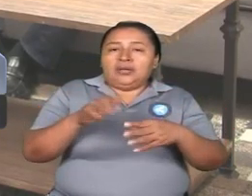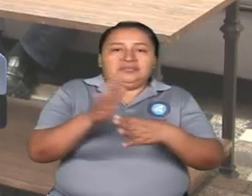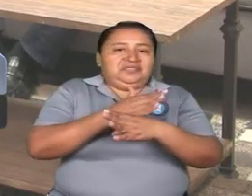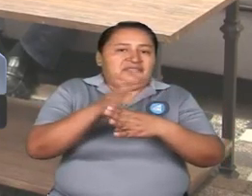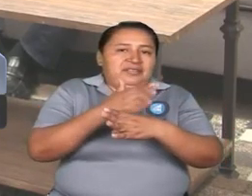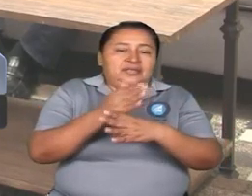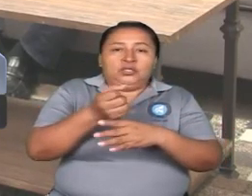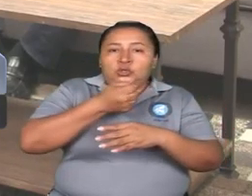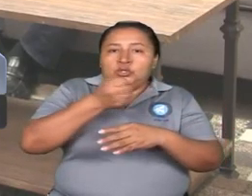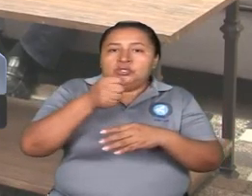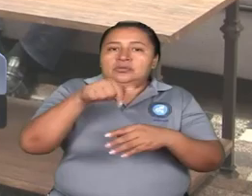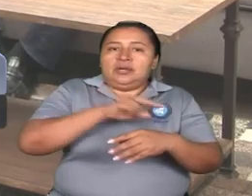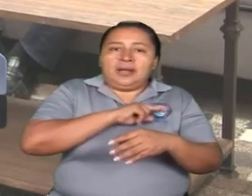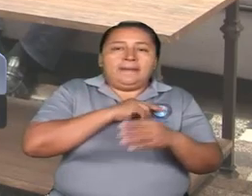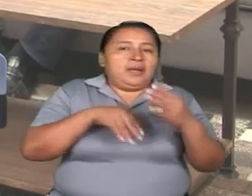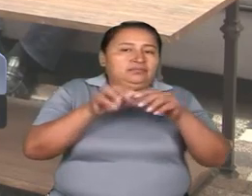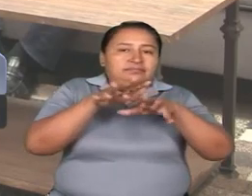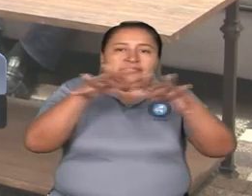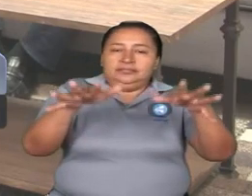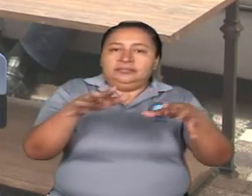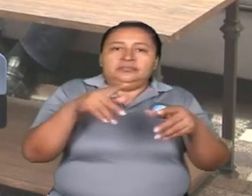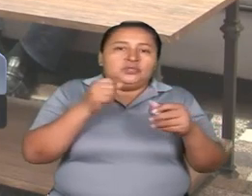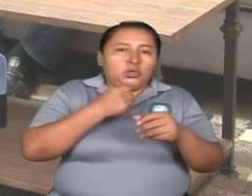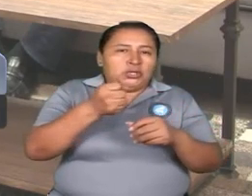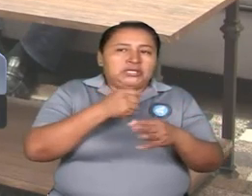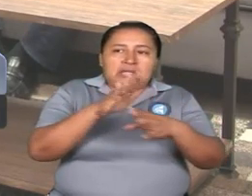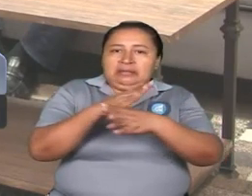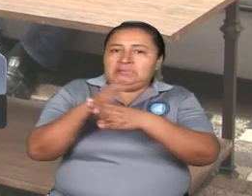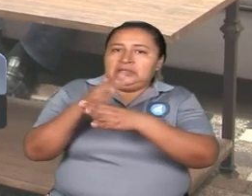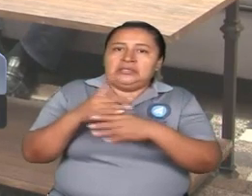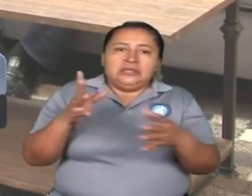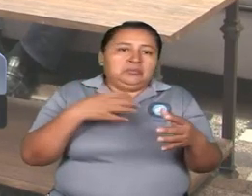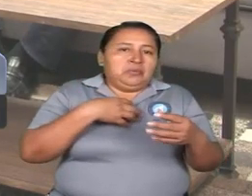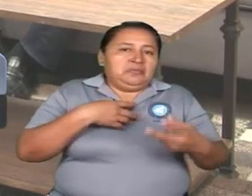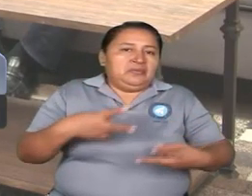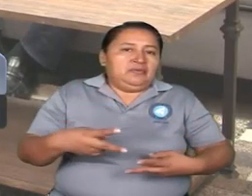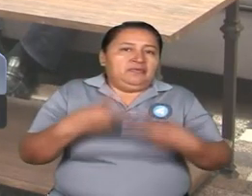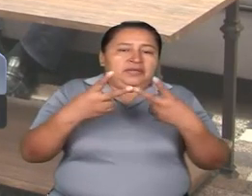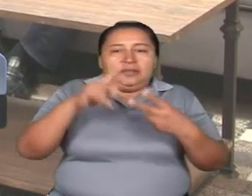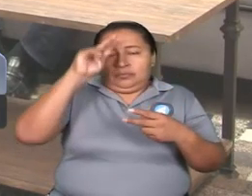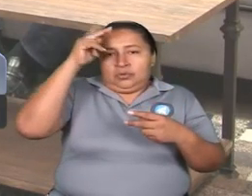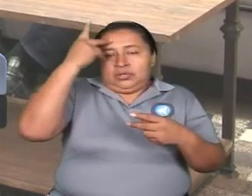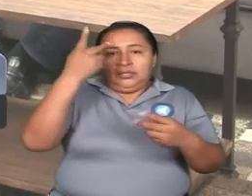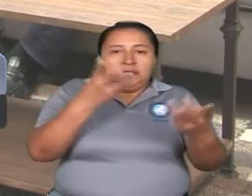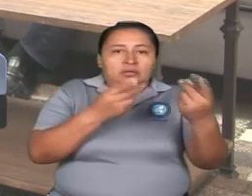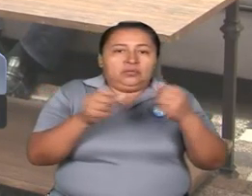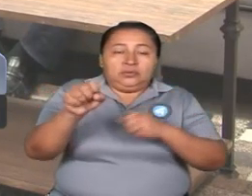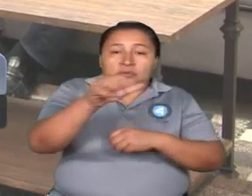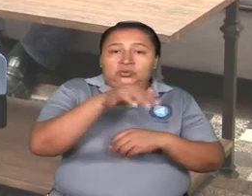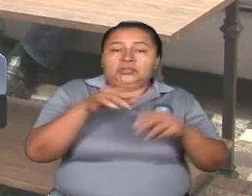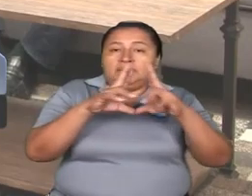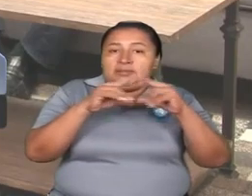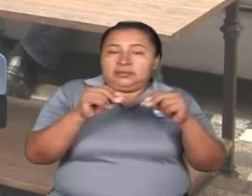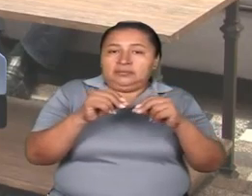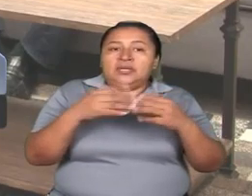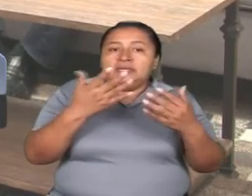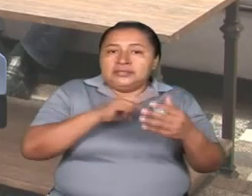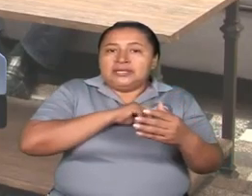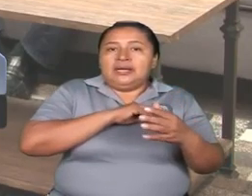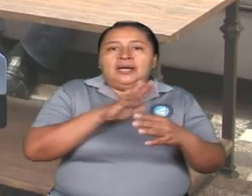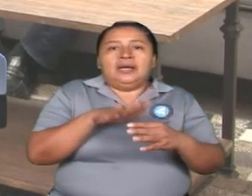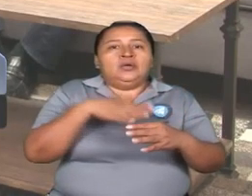noticiero, por ejemplo, que tiene más cobertura de toda la realidad política, Nacional. Económica y social del país. O sea,